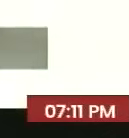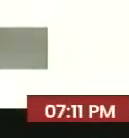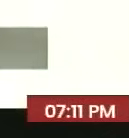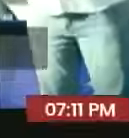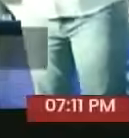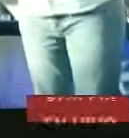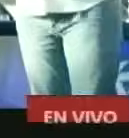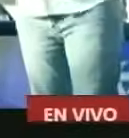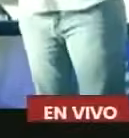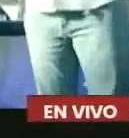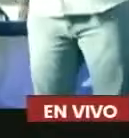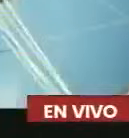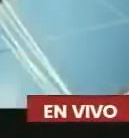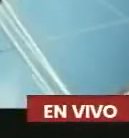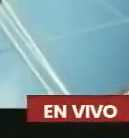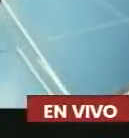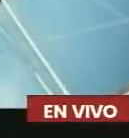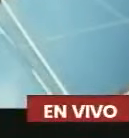¡Venceremos! Gracias.